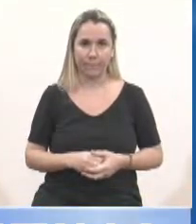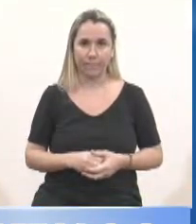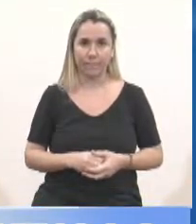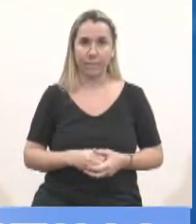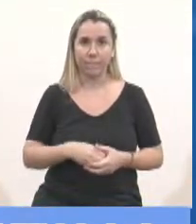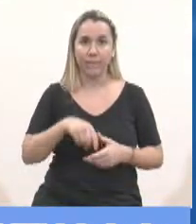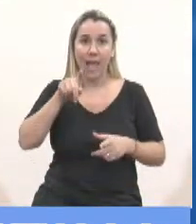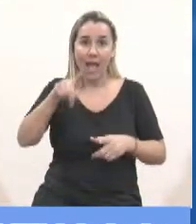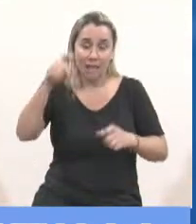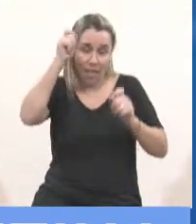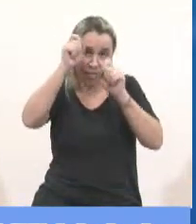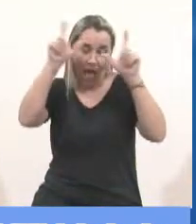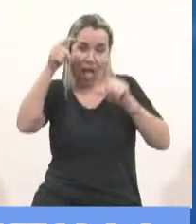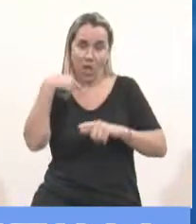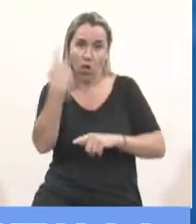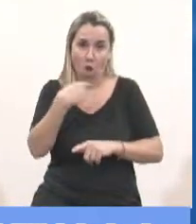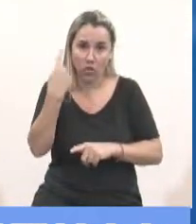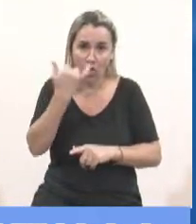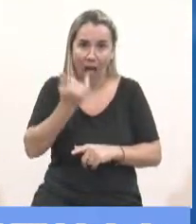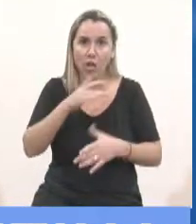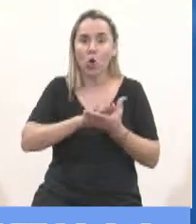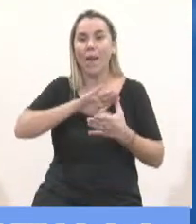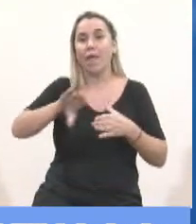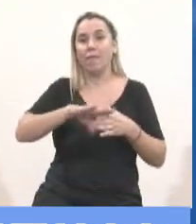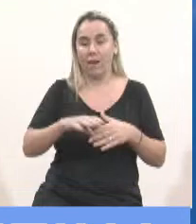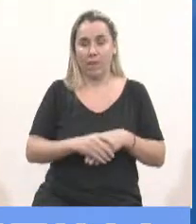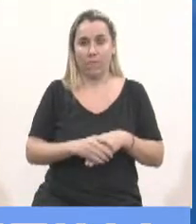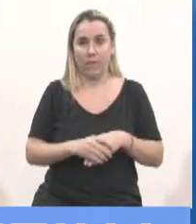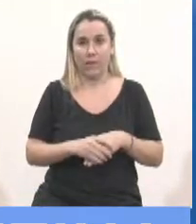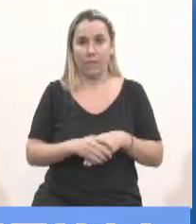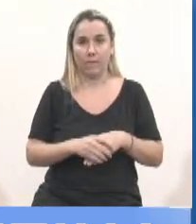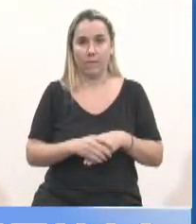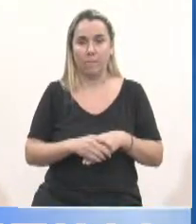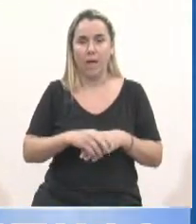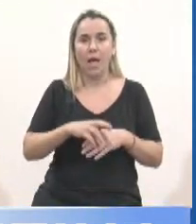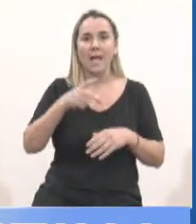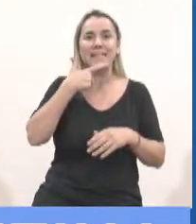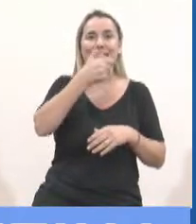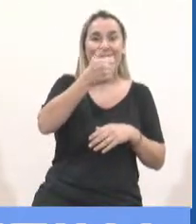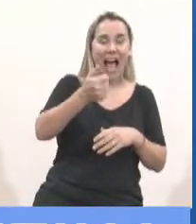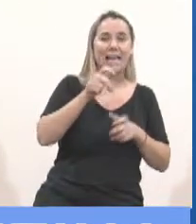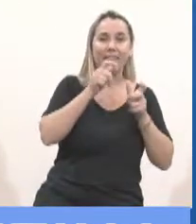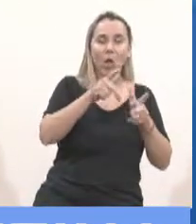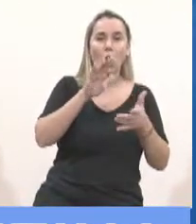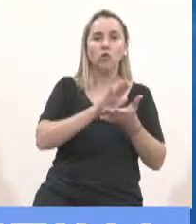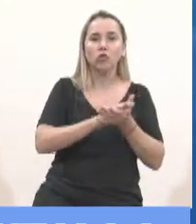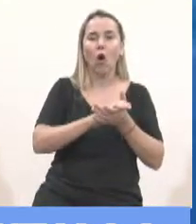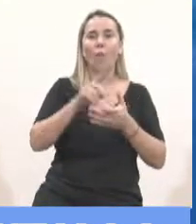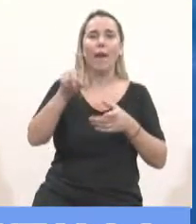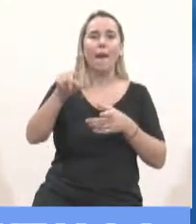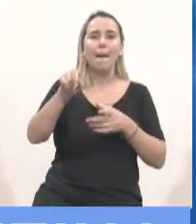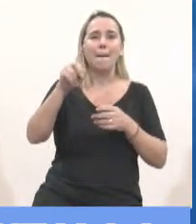es la visión que nosotros tenemos del tema endeudamiento. Habló Rodríguez Sá sobre el tema del pronunciamiento de